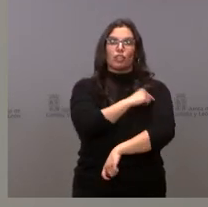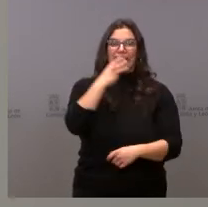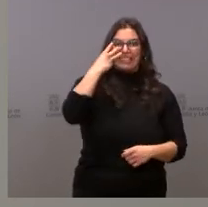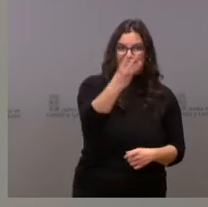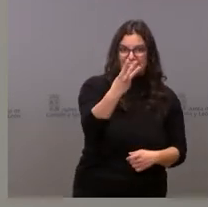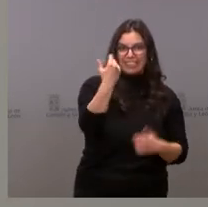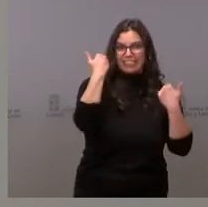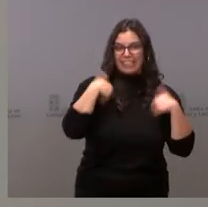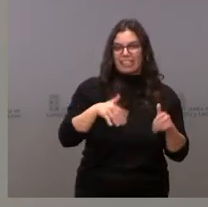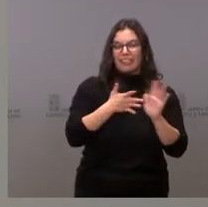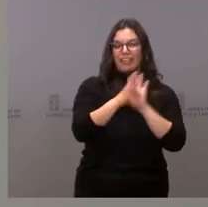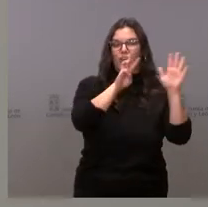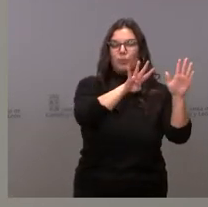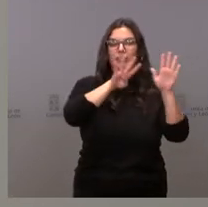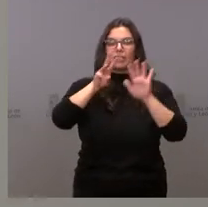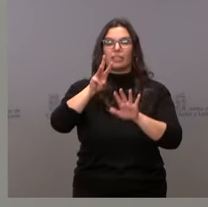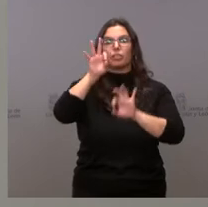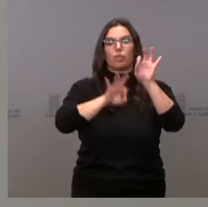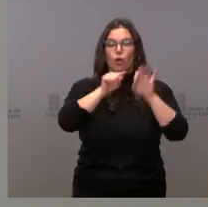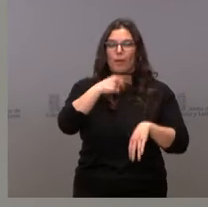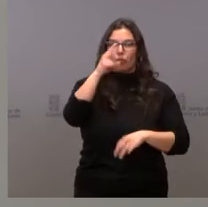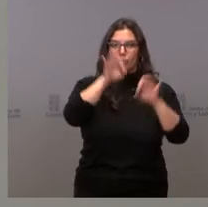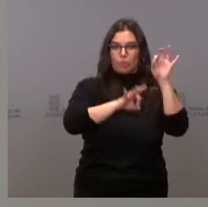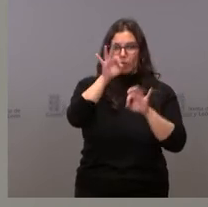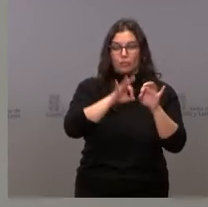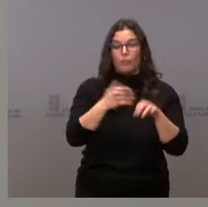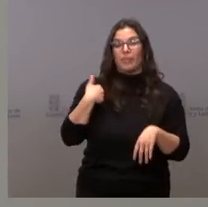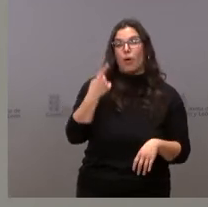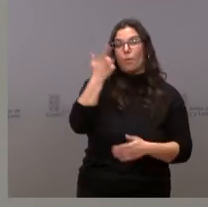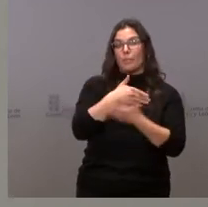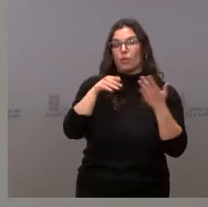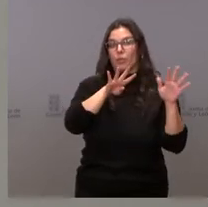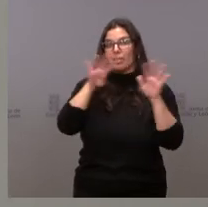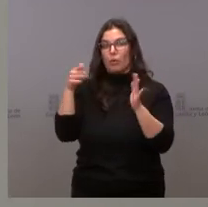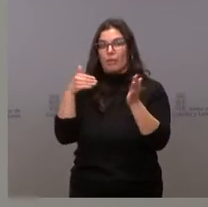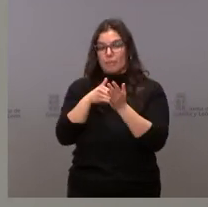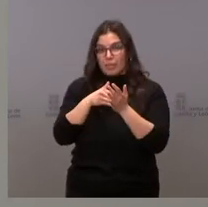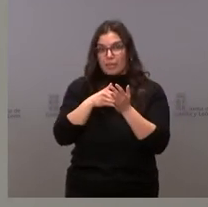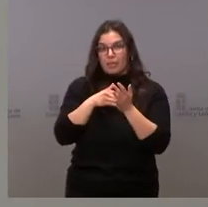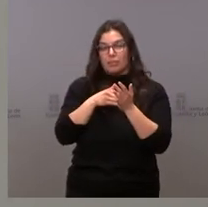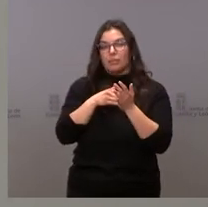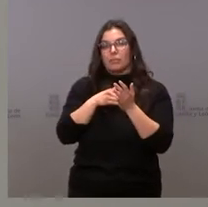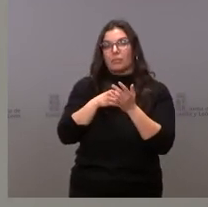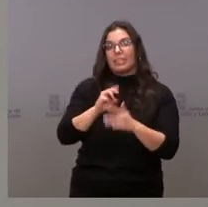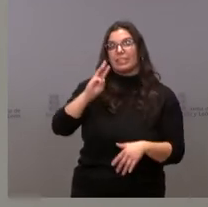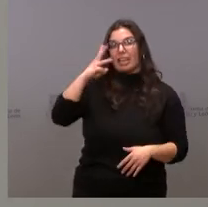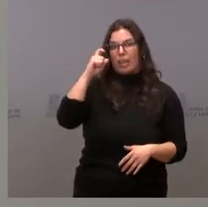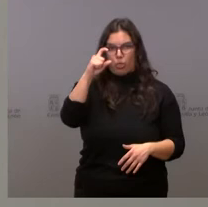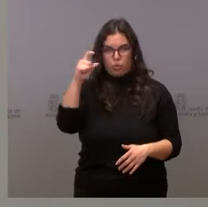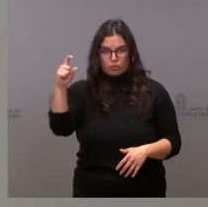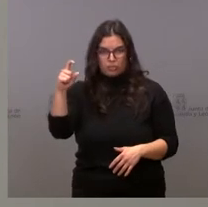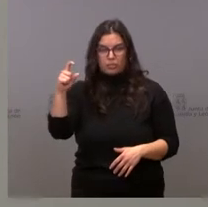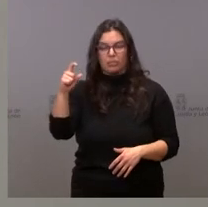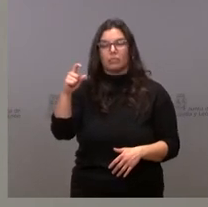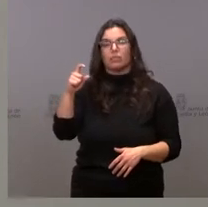2% de la población a vacunar y hay un millón 99 mil terceras dosis respuestas lo que supone el